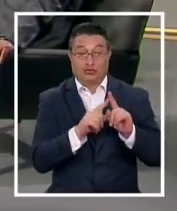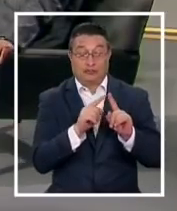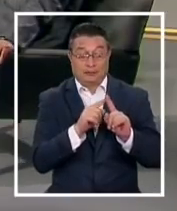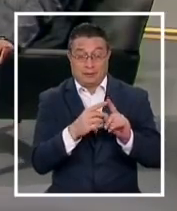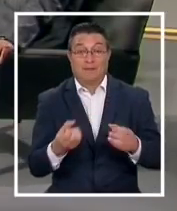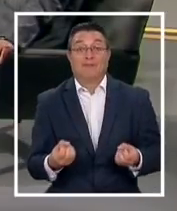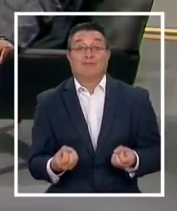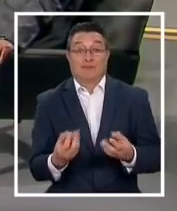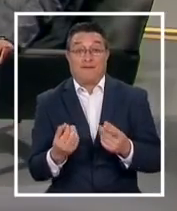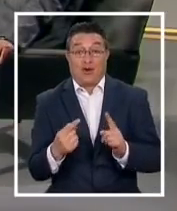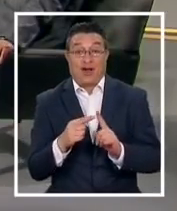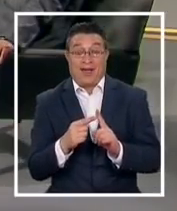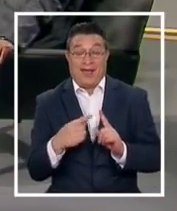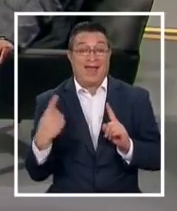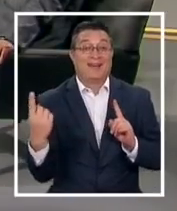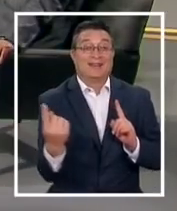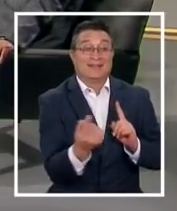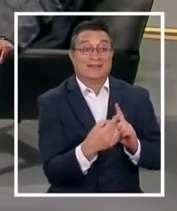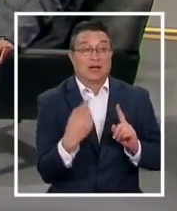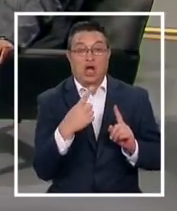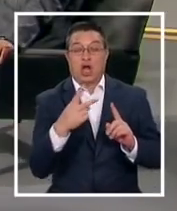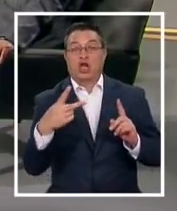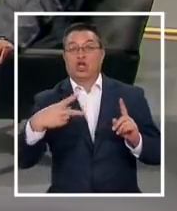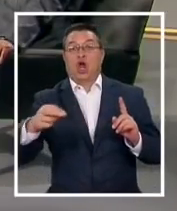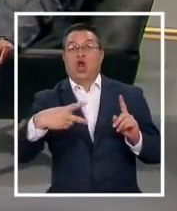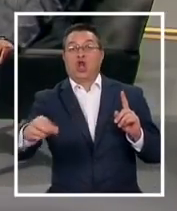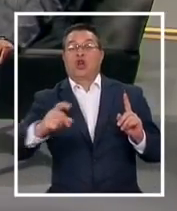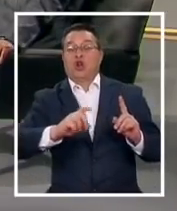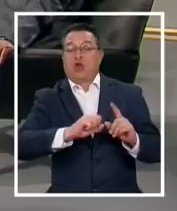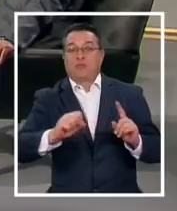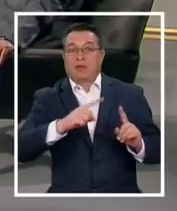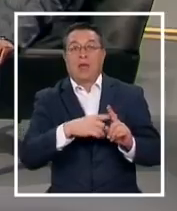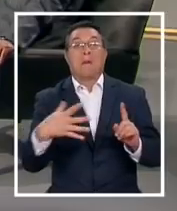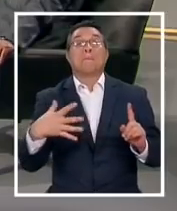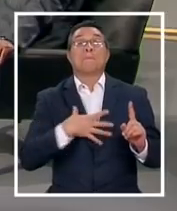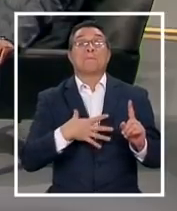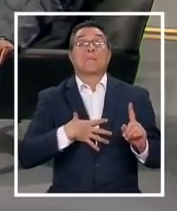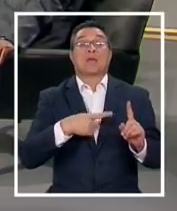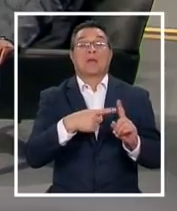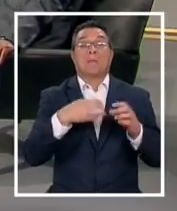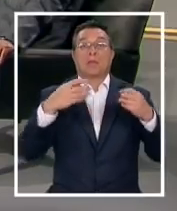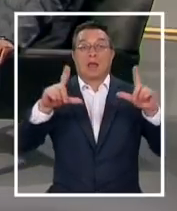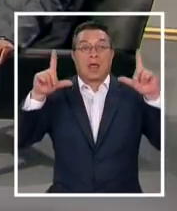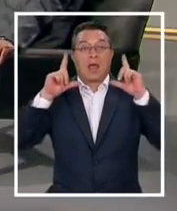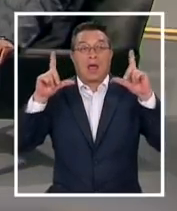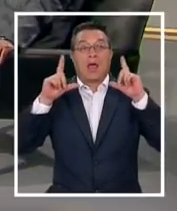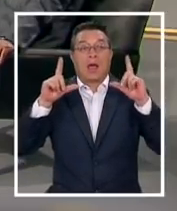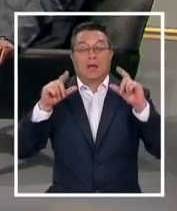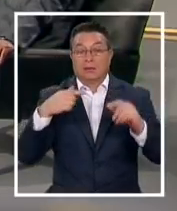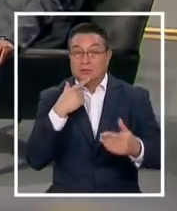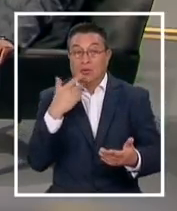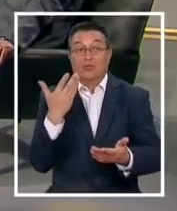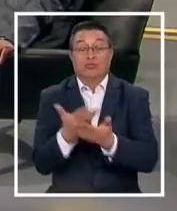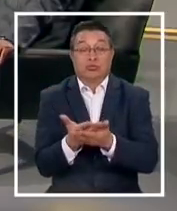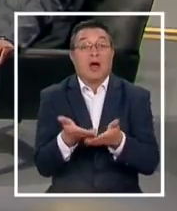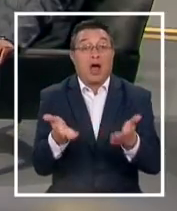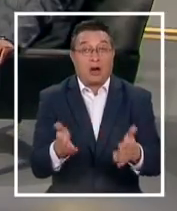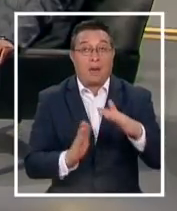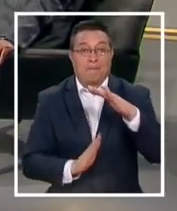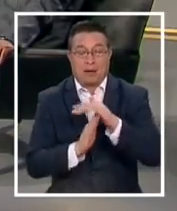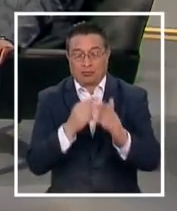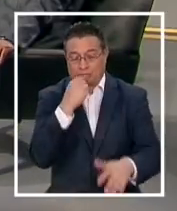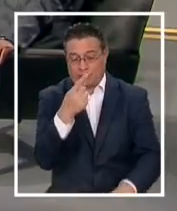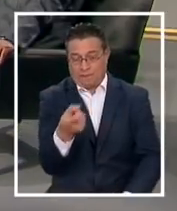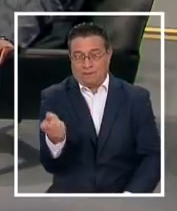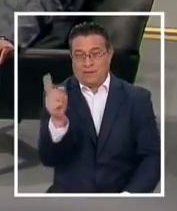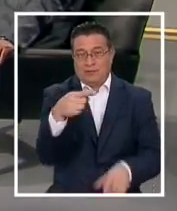la causante de que finalmente nadie pueda decir que no porque tienen temor a perder popularidad? Se los dejo planteado, vamos a una pausa y ya estamos de vuelta